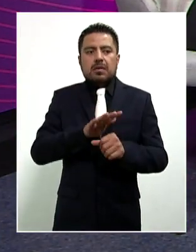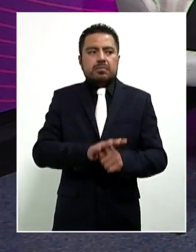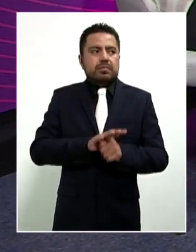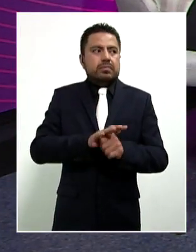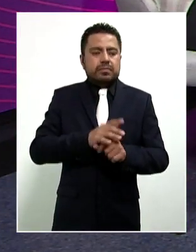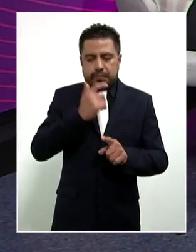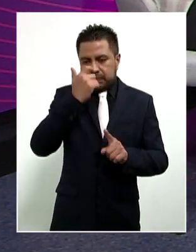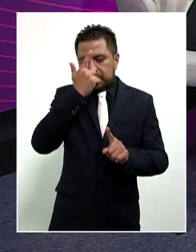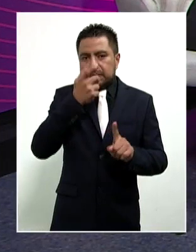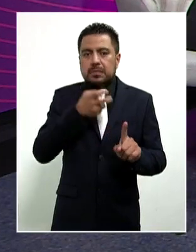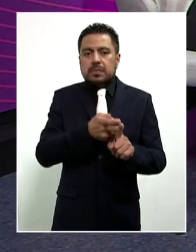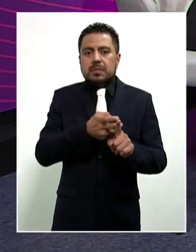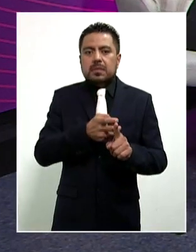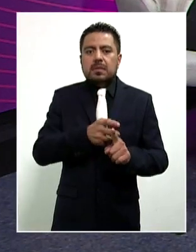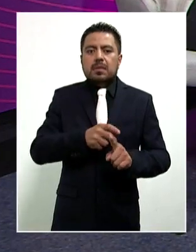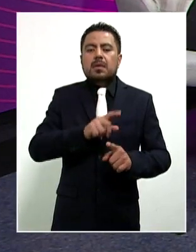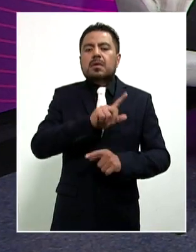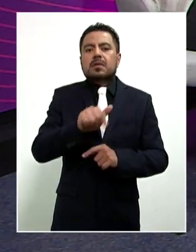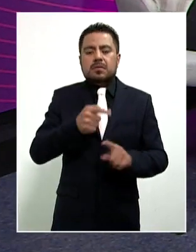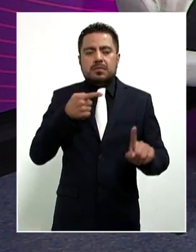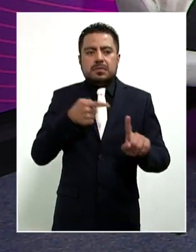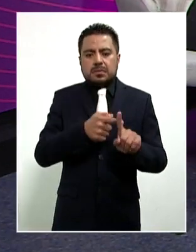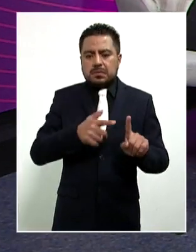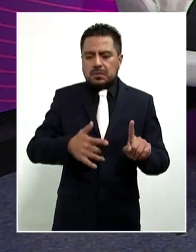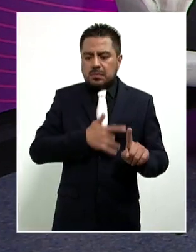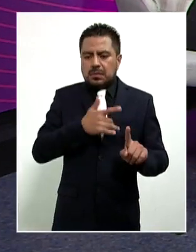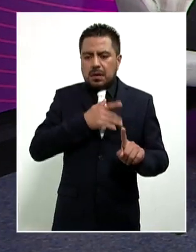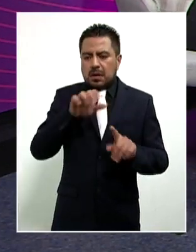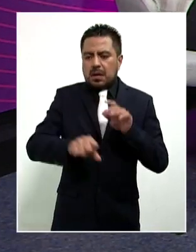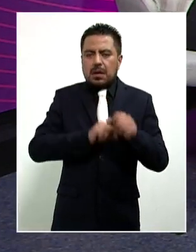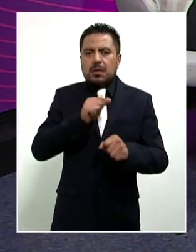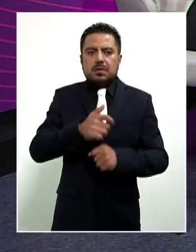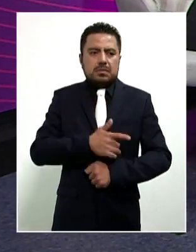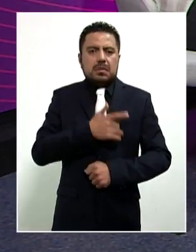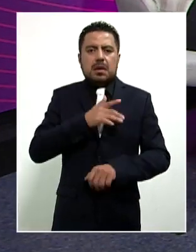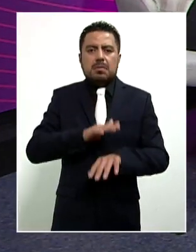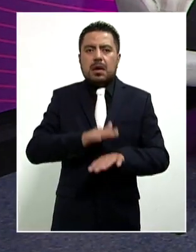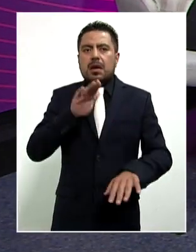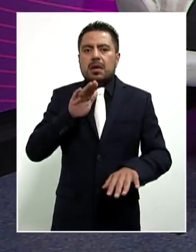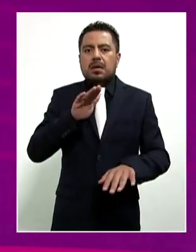o esta percepción de las comunidades de acogida, de sentirse